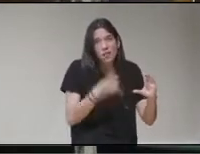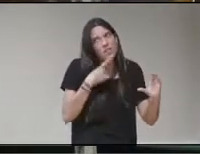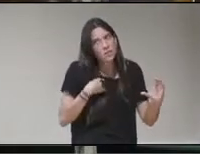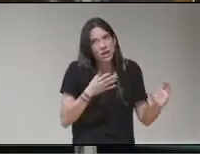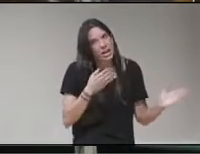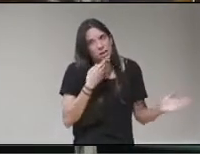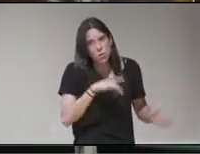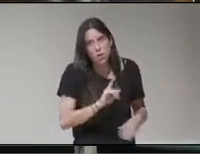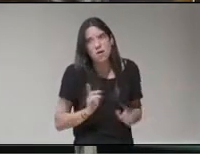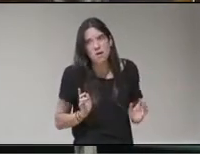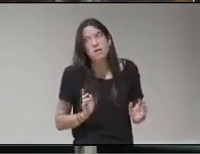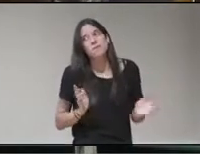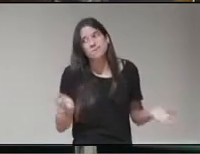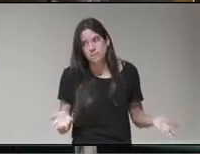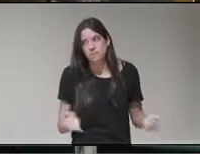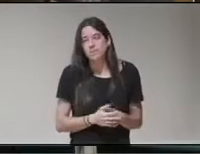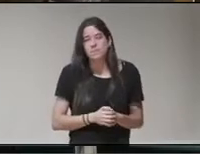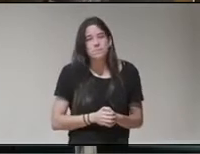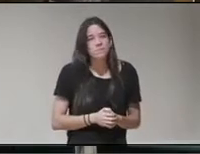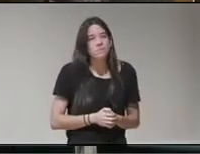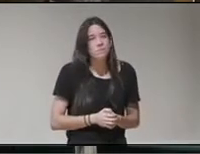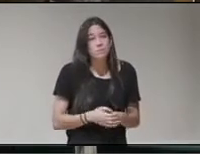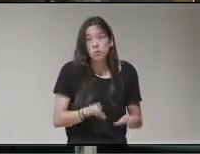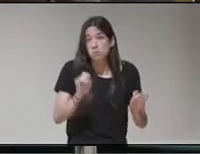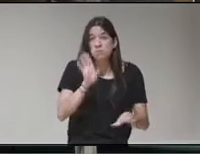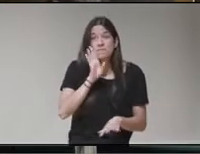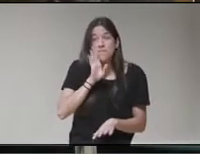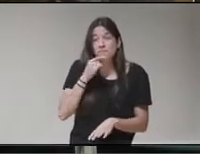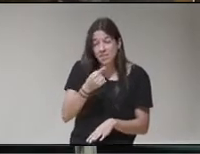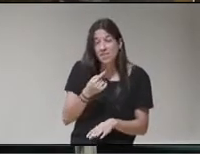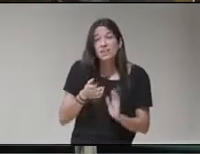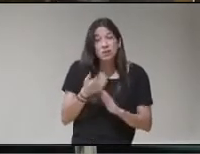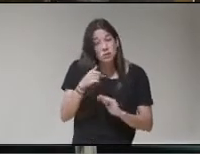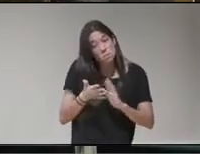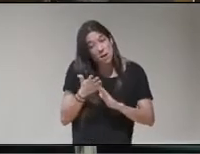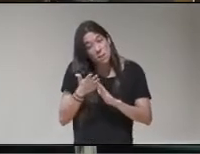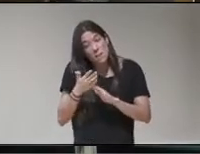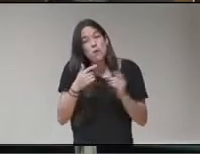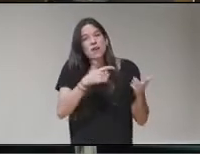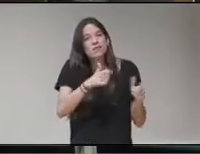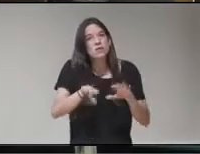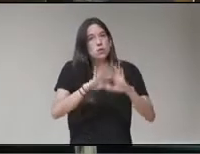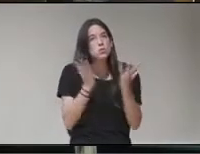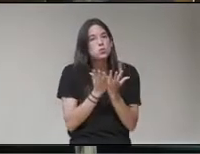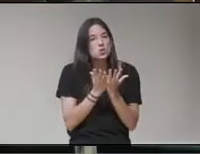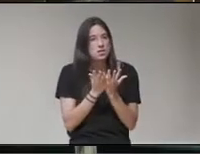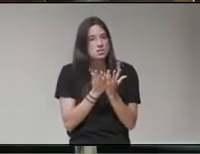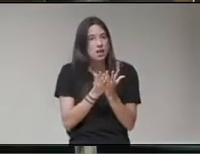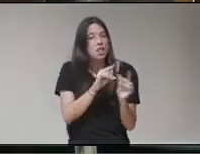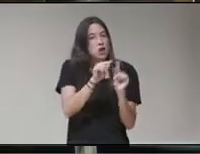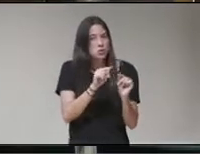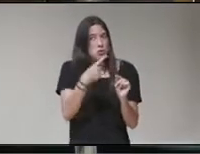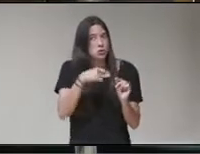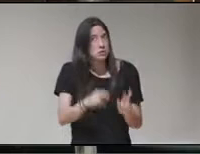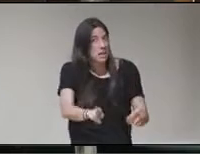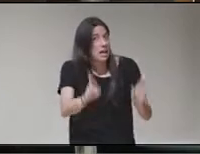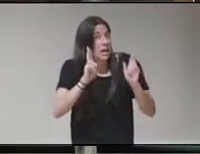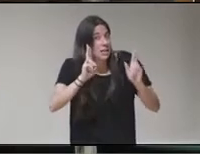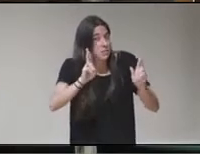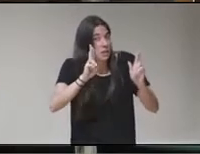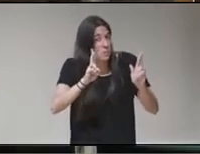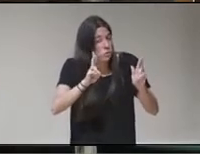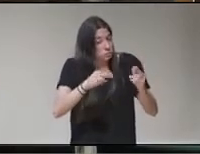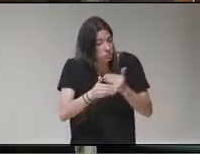bueno, lo que os decía, que vamos camino de una clasificación universal de los virus, esperemos